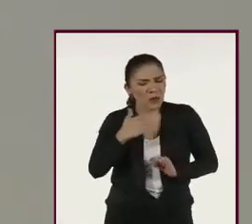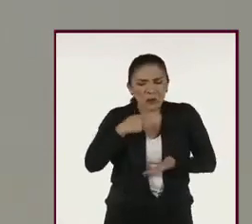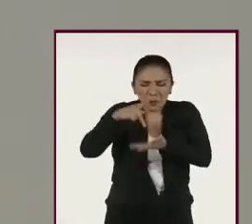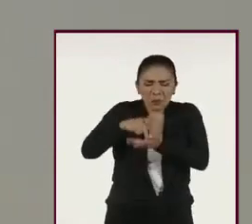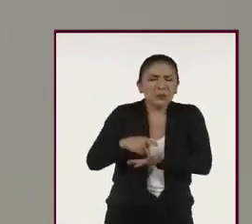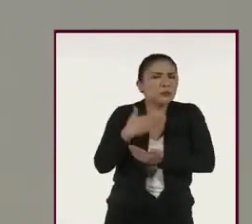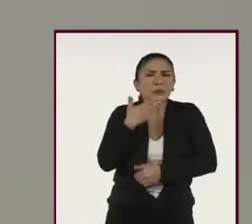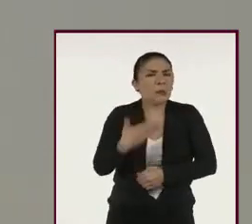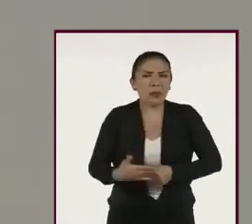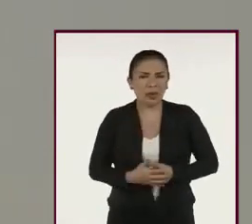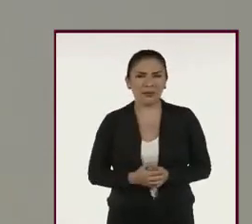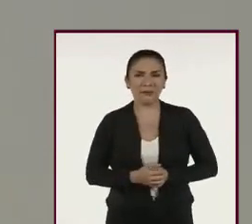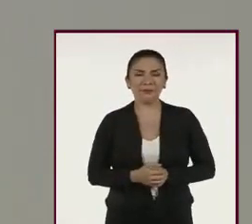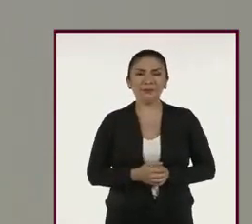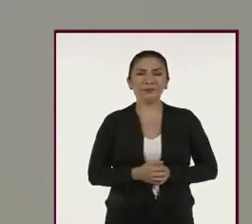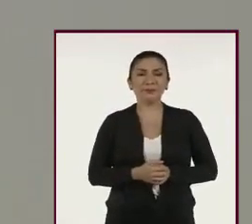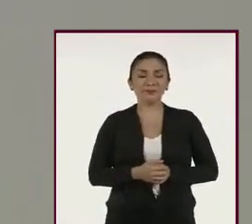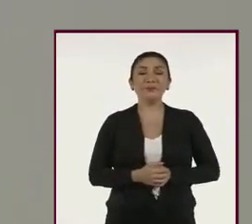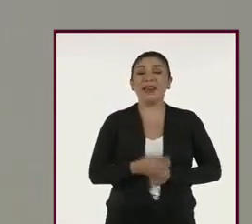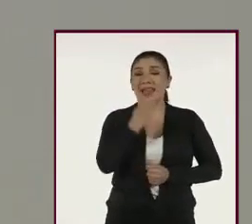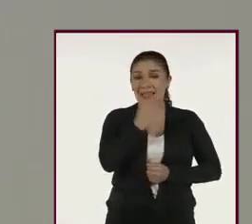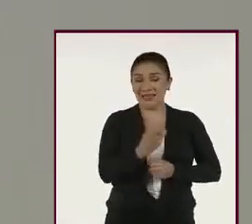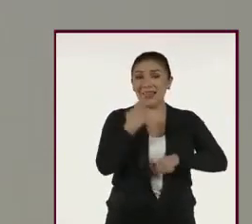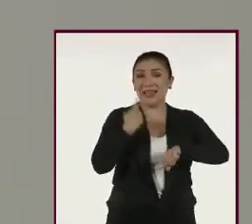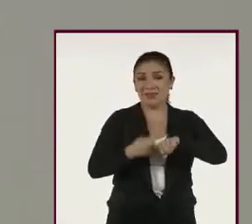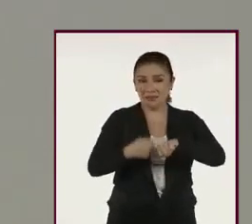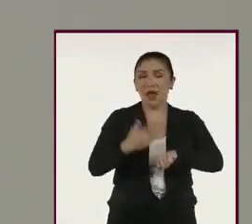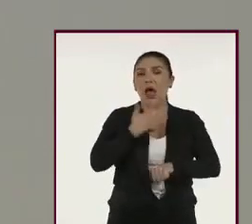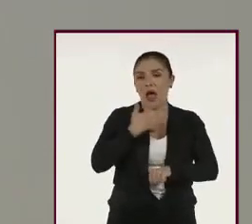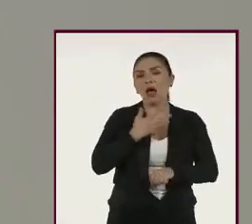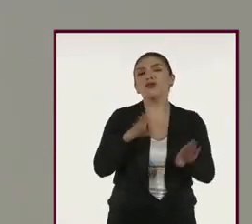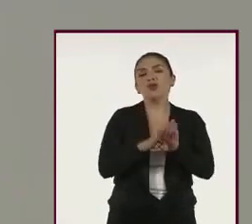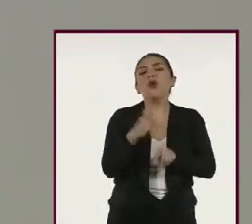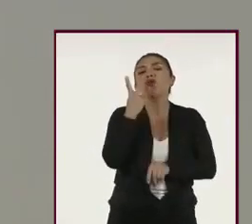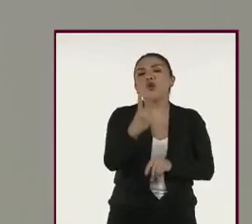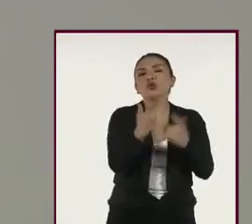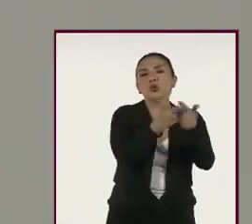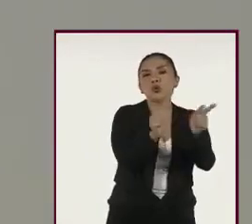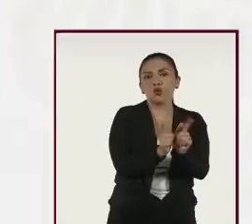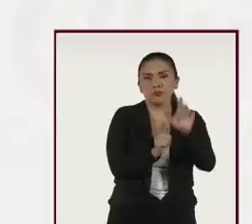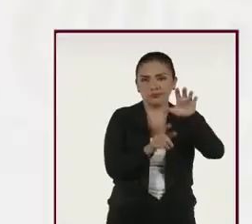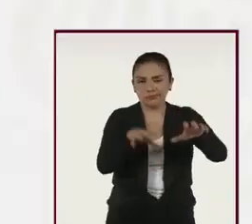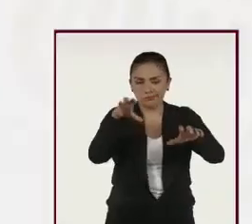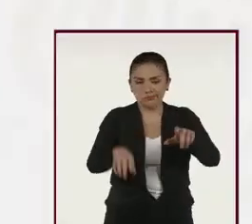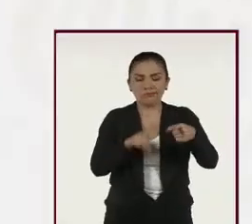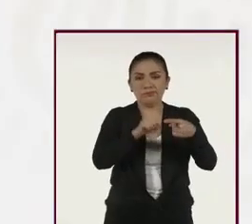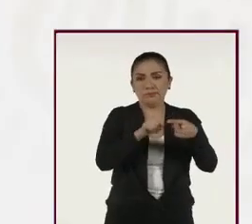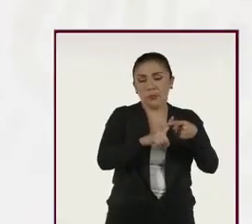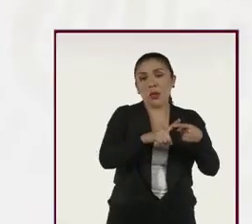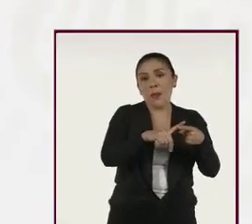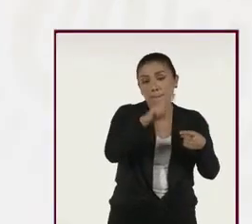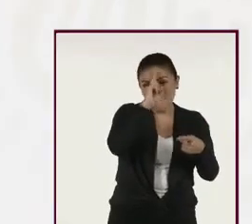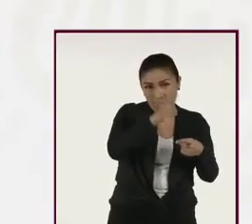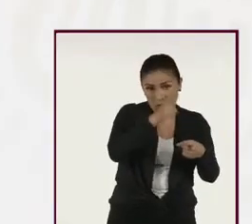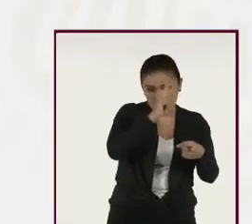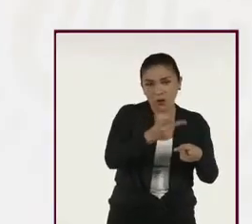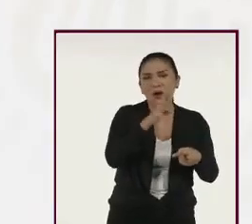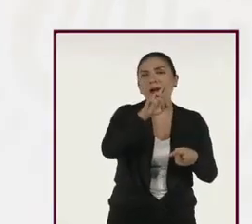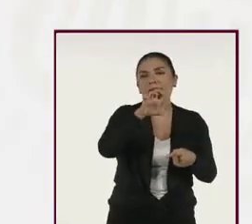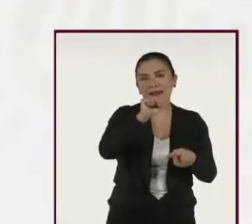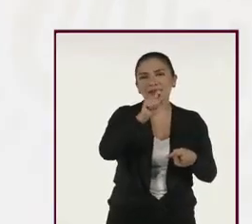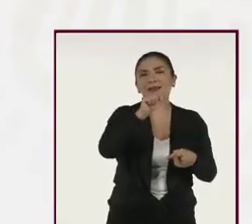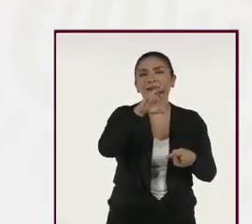este padecimiento. La anorexia la vamos a poder dividir en dos grupos, la anorexia restrictiva y la purgativa.